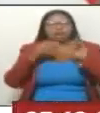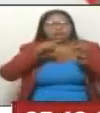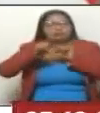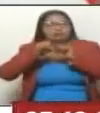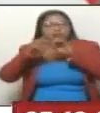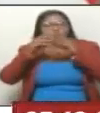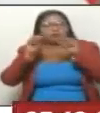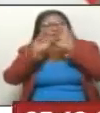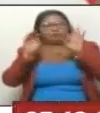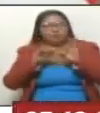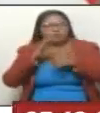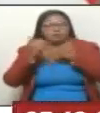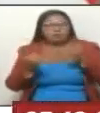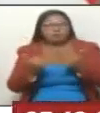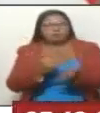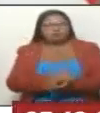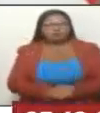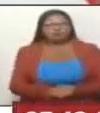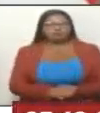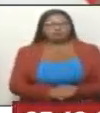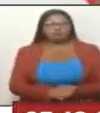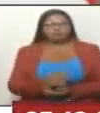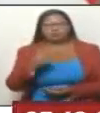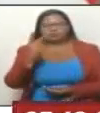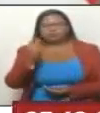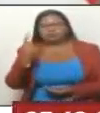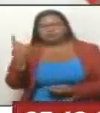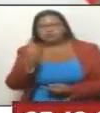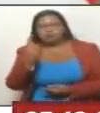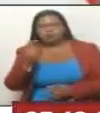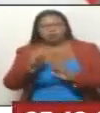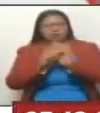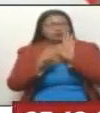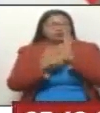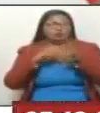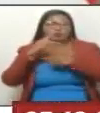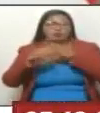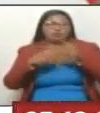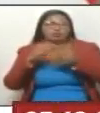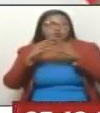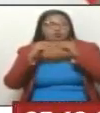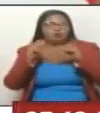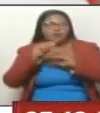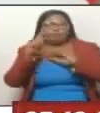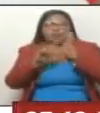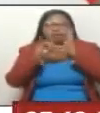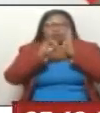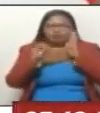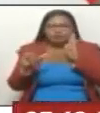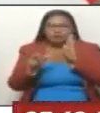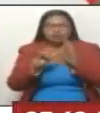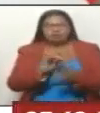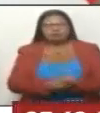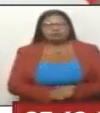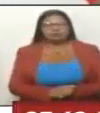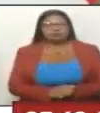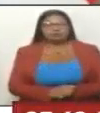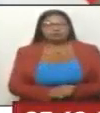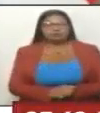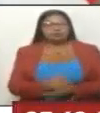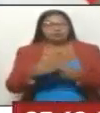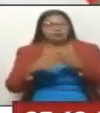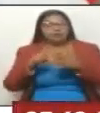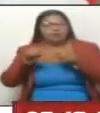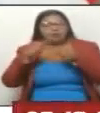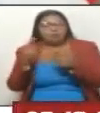que cuestionó, no solo a la Constitución, sino al proceso constituyente como tal, y que después, muy bien,